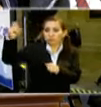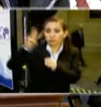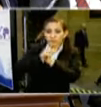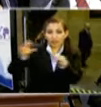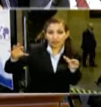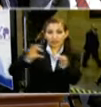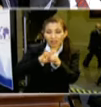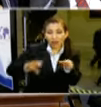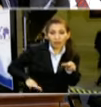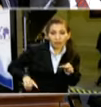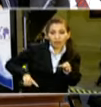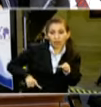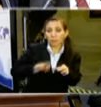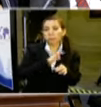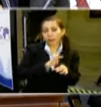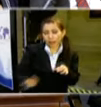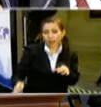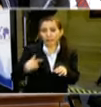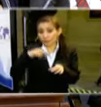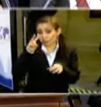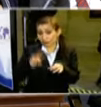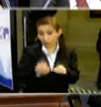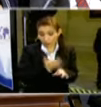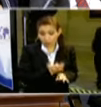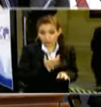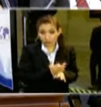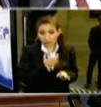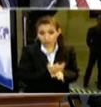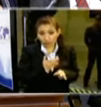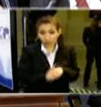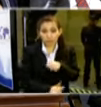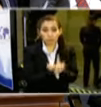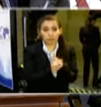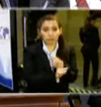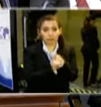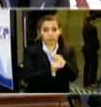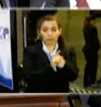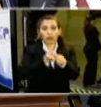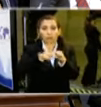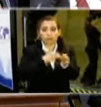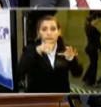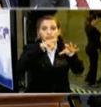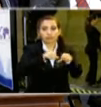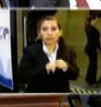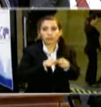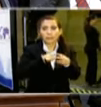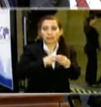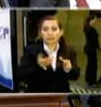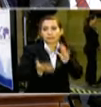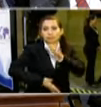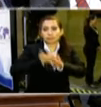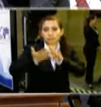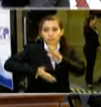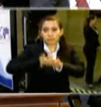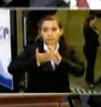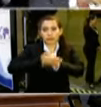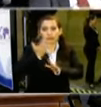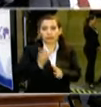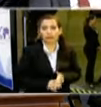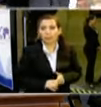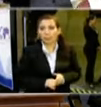Estado puede, considero en estos momentos de crisis, retomarse y empezar a construirse.